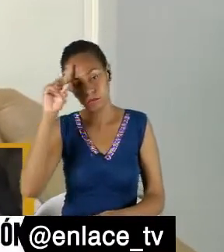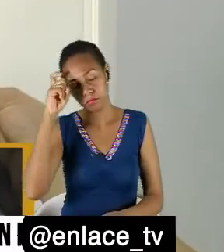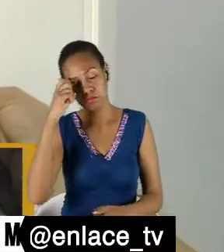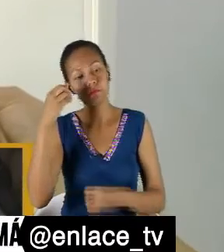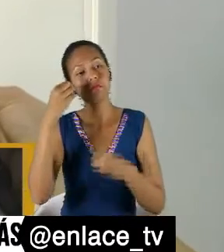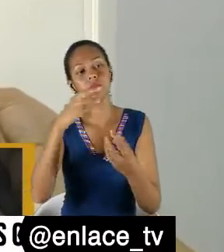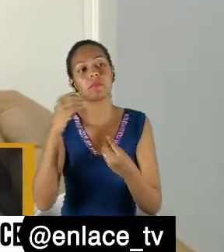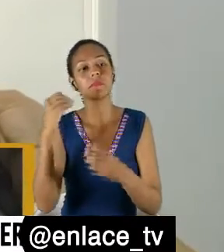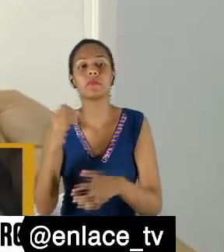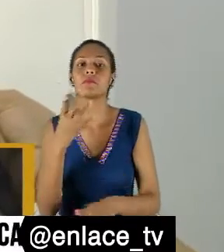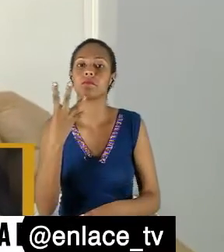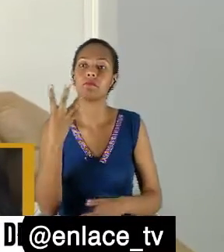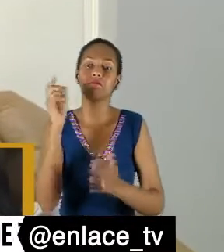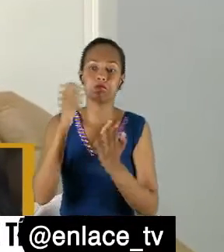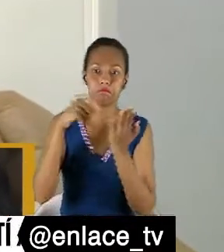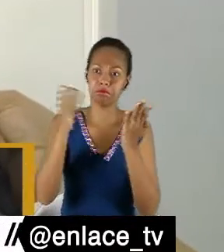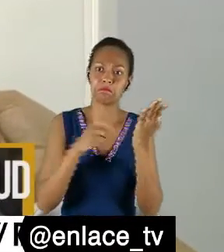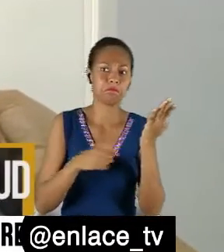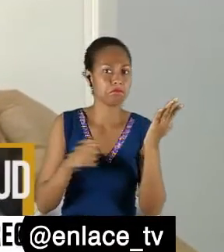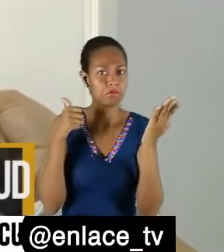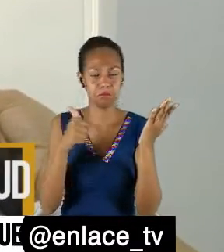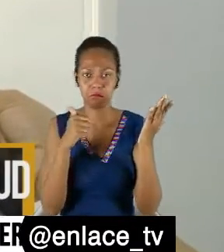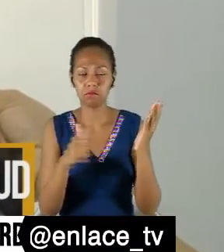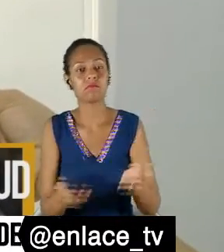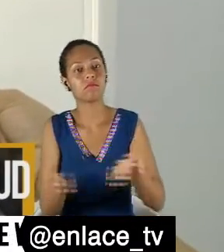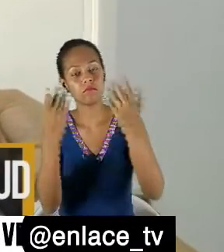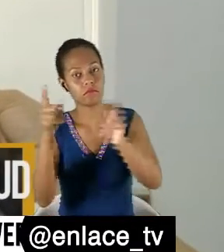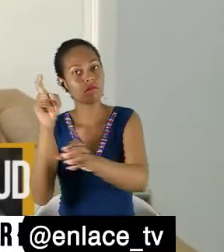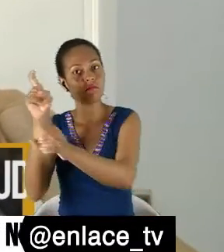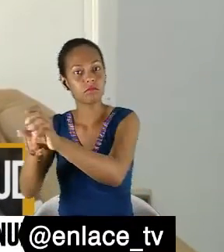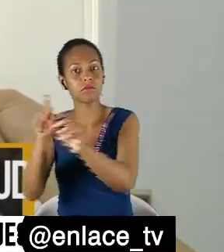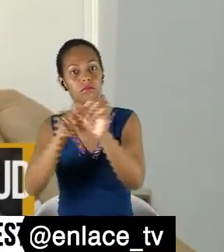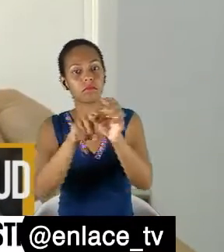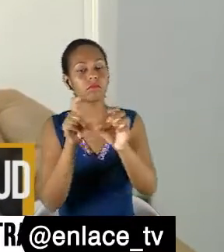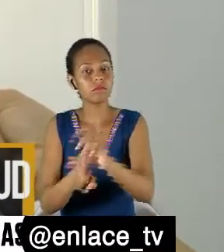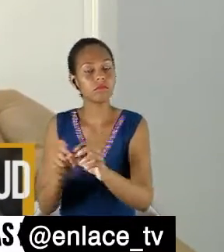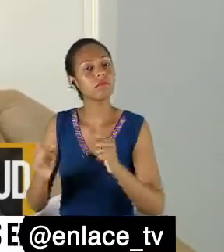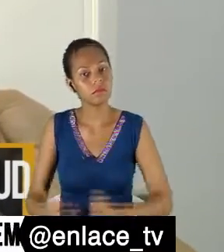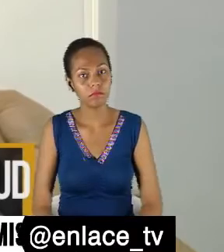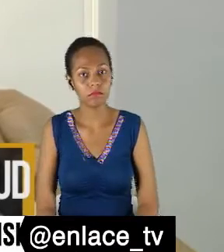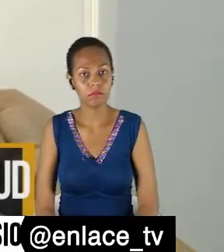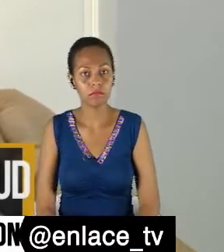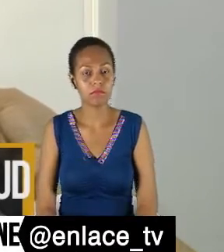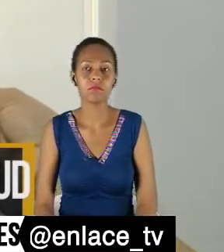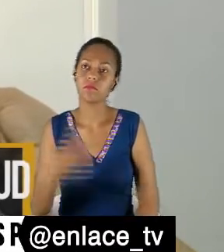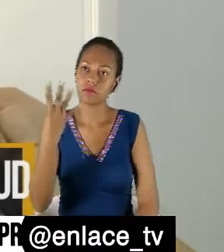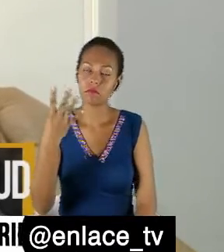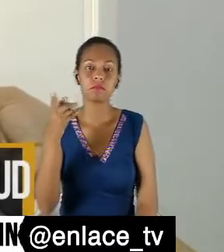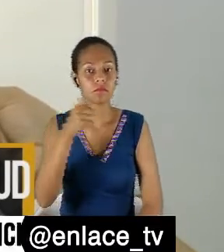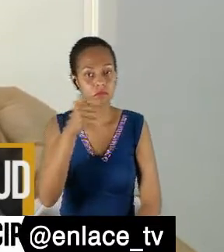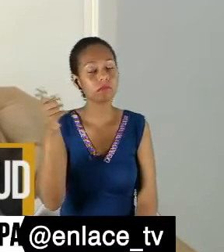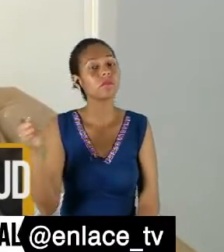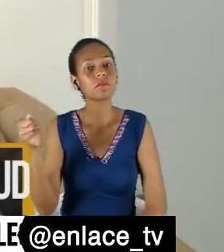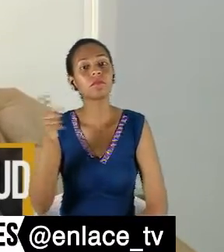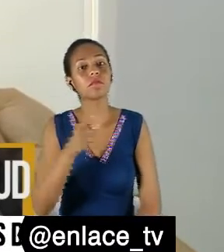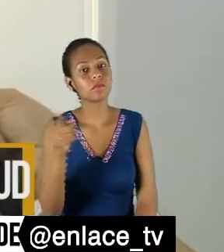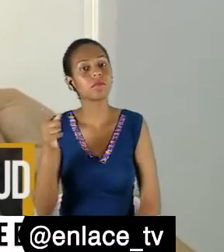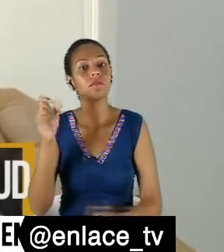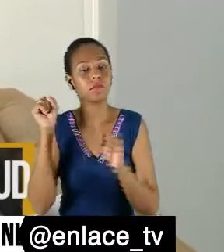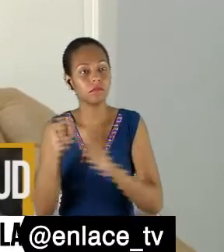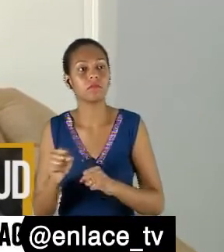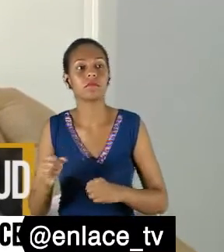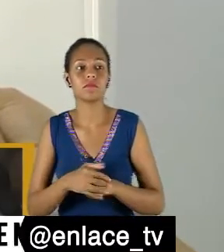4 están habilitadas para poder hacer afiliaciones al sistema. Entonces hay 4 EPS subsidiadas a las